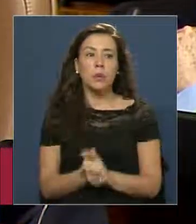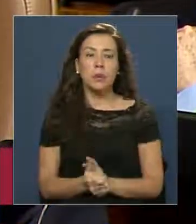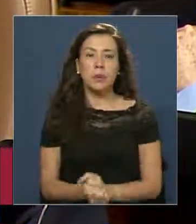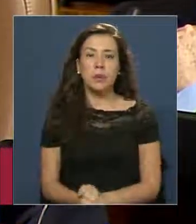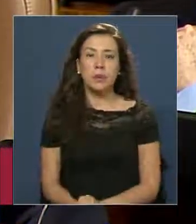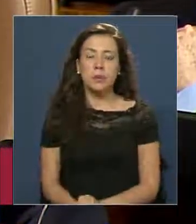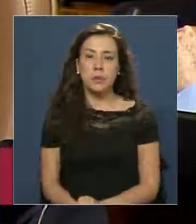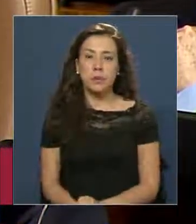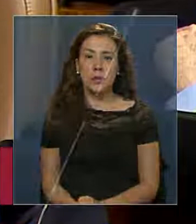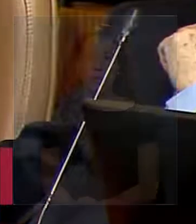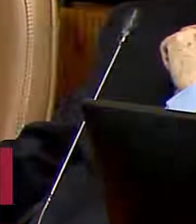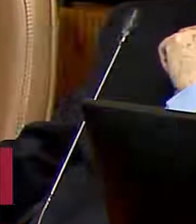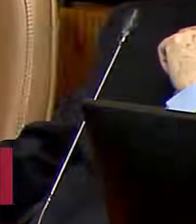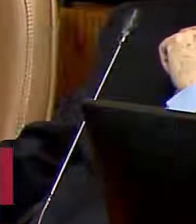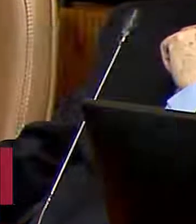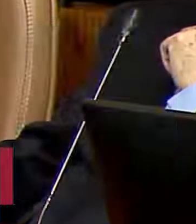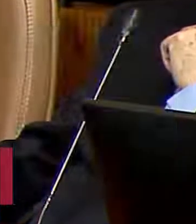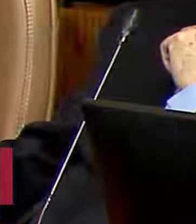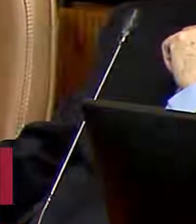Silencio, por favor.